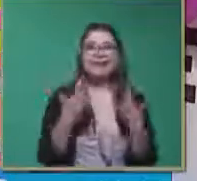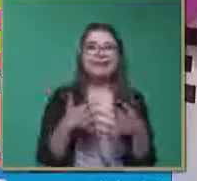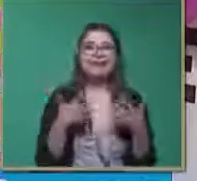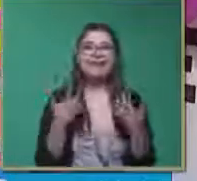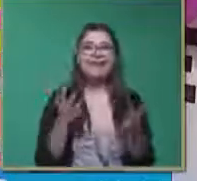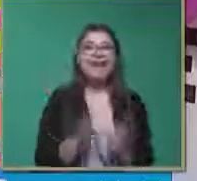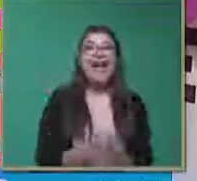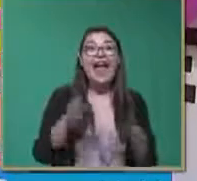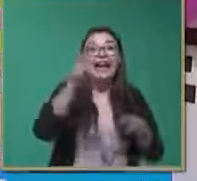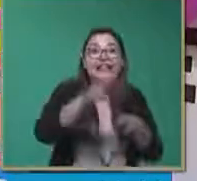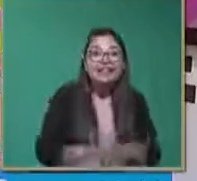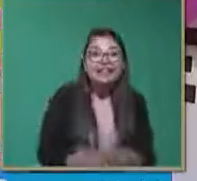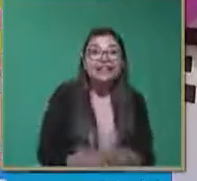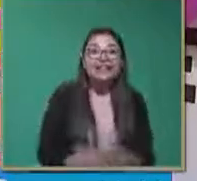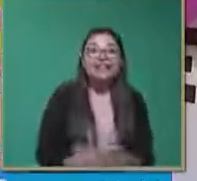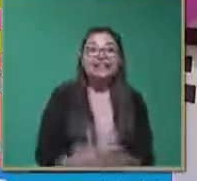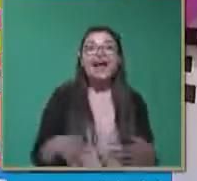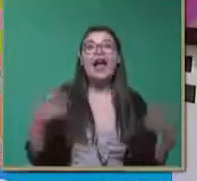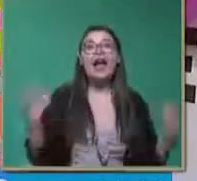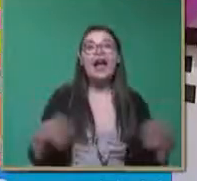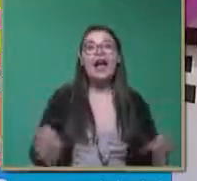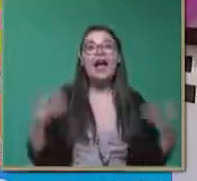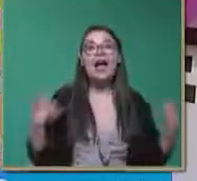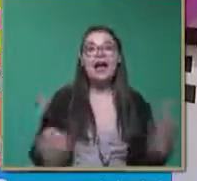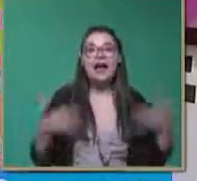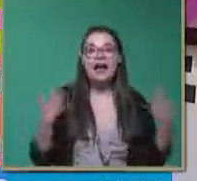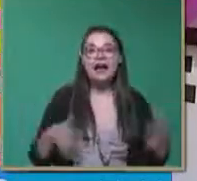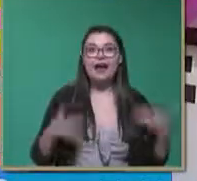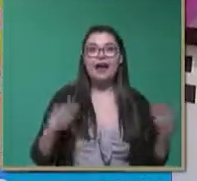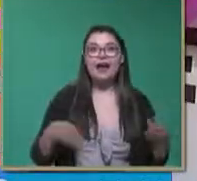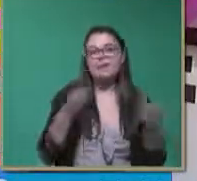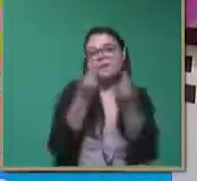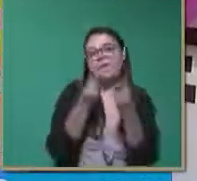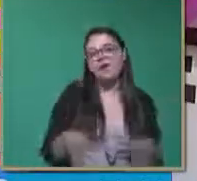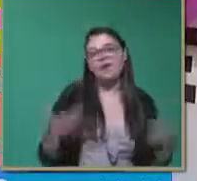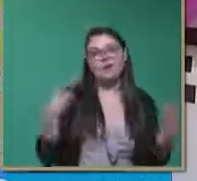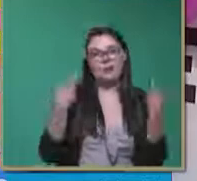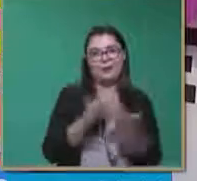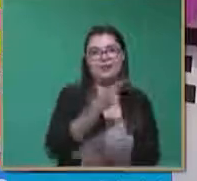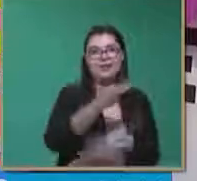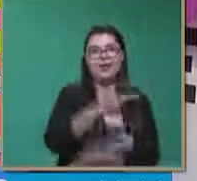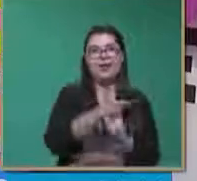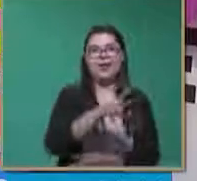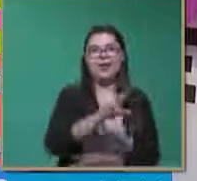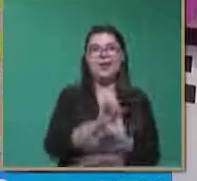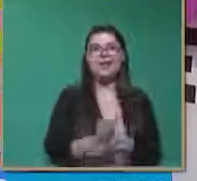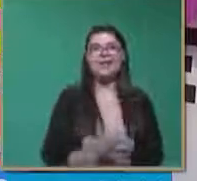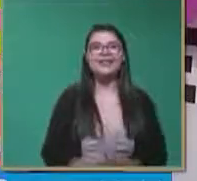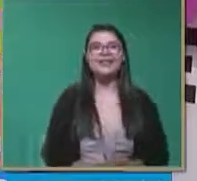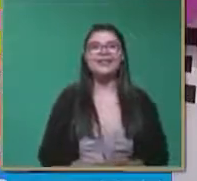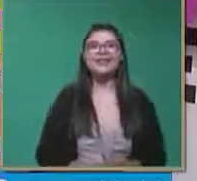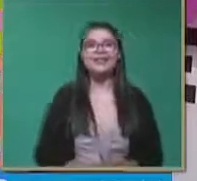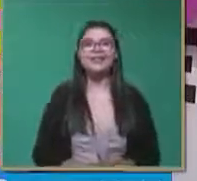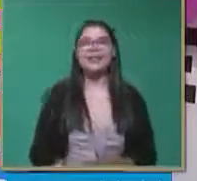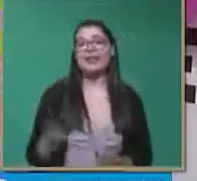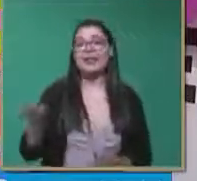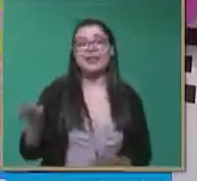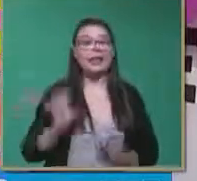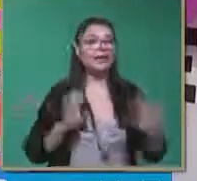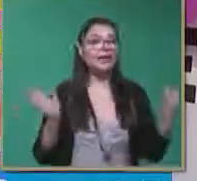¡Ah! Le gané, mira, maestra. ¡Mira, me ganaron! Entonces, la maestra quedó fuera. ¿Y qué se hace